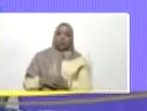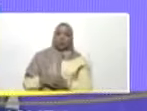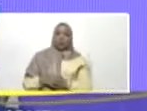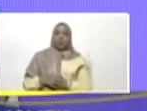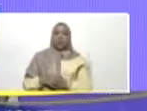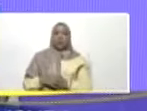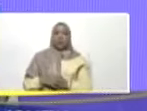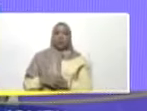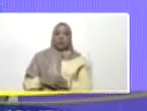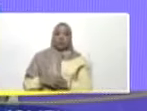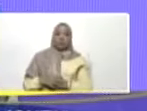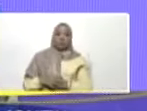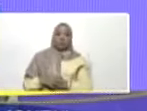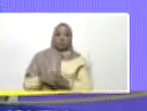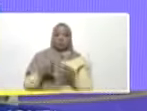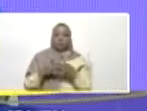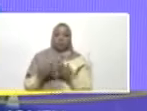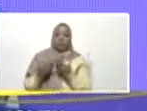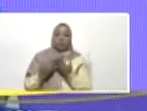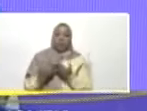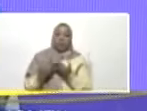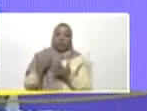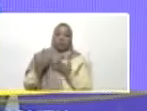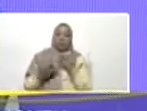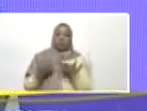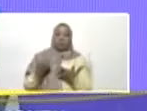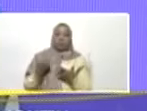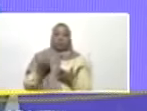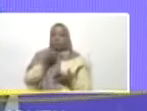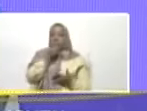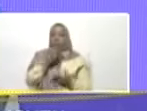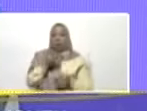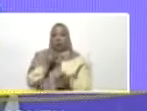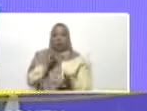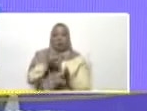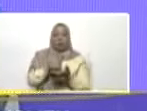liceos para que no corra la